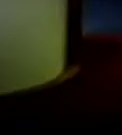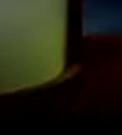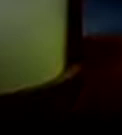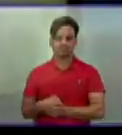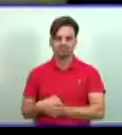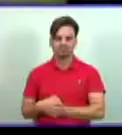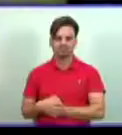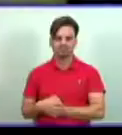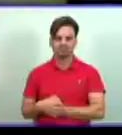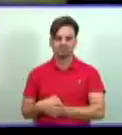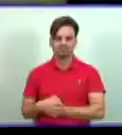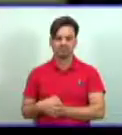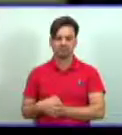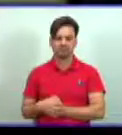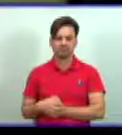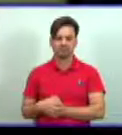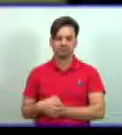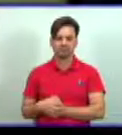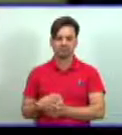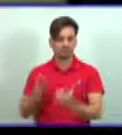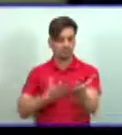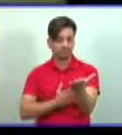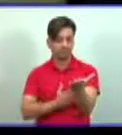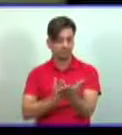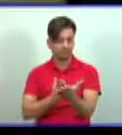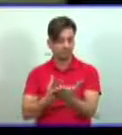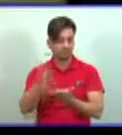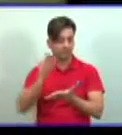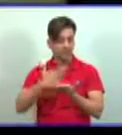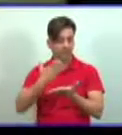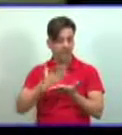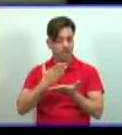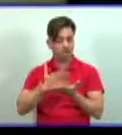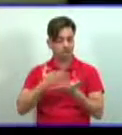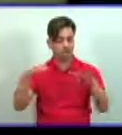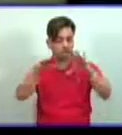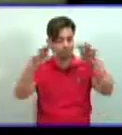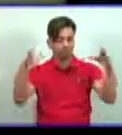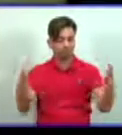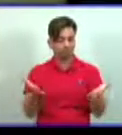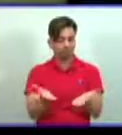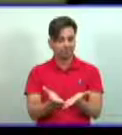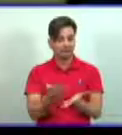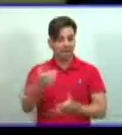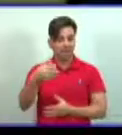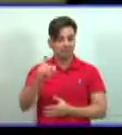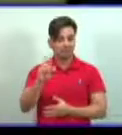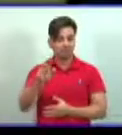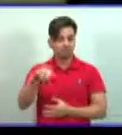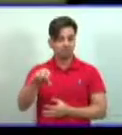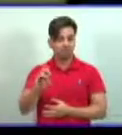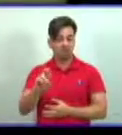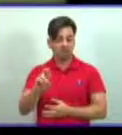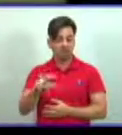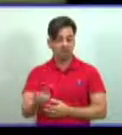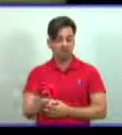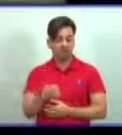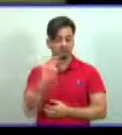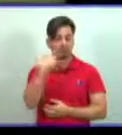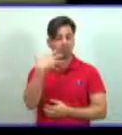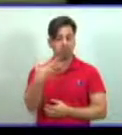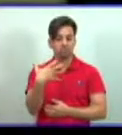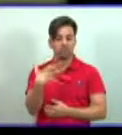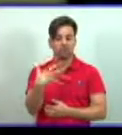Hemos dado este recorrido por la atmósfera y por supuesto lo más importante ha sido conocer la importancia que tiene ella para la